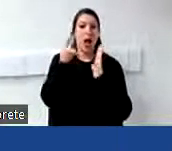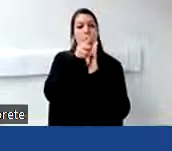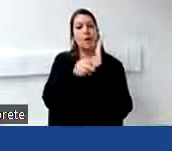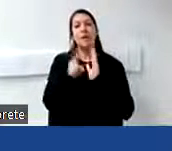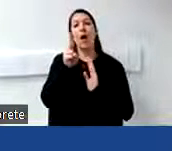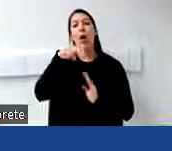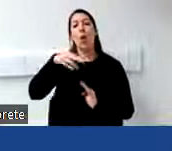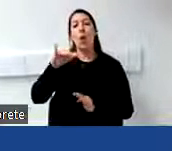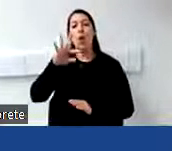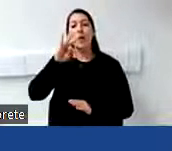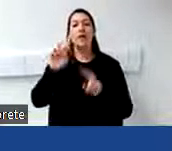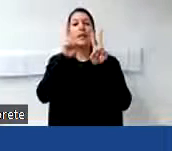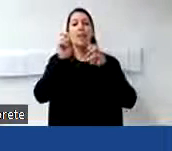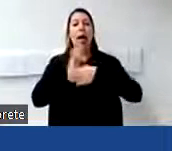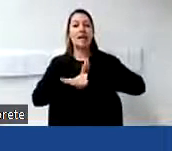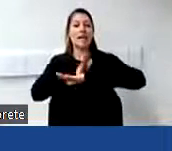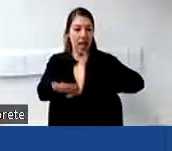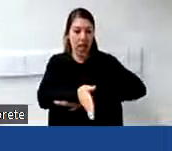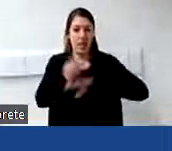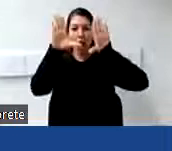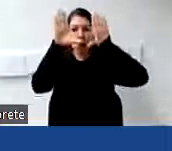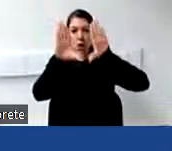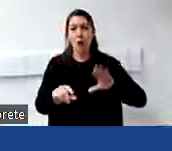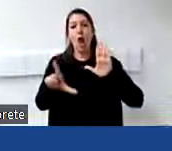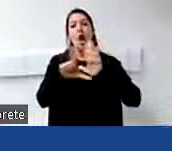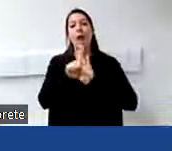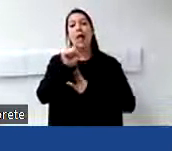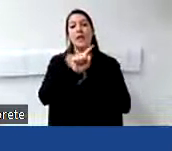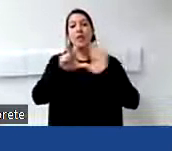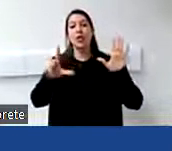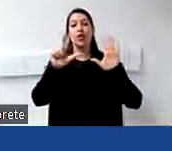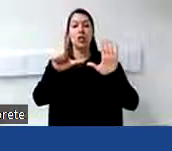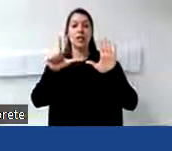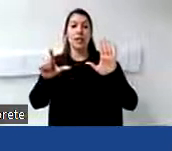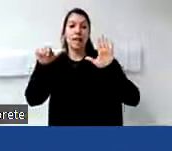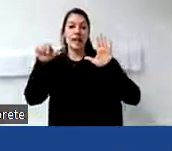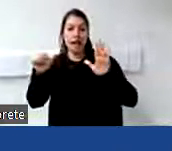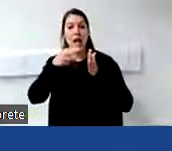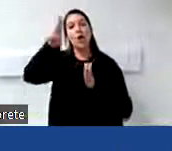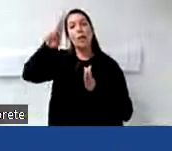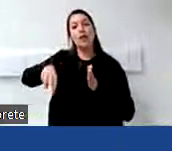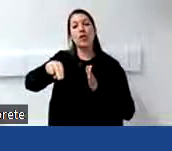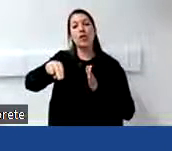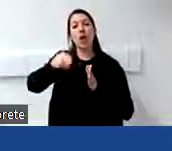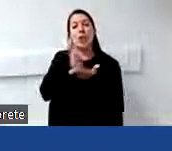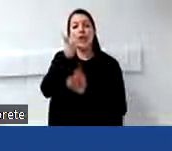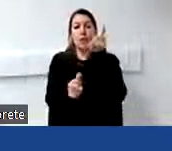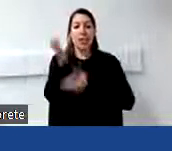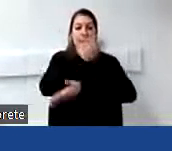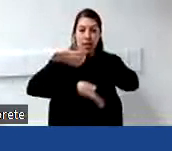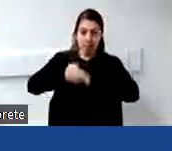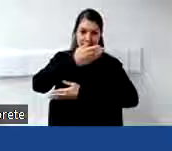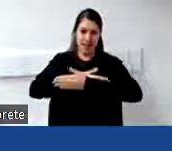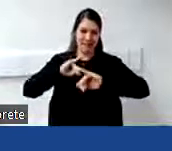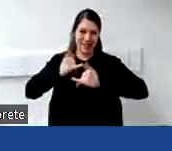para todo lo que es accesibilidad. La ley 18776, que es la Convención sobre los Derechos de las Personas con Discapacidad, que lo